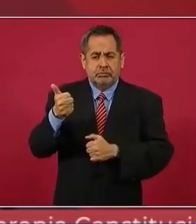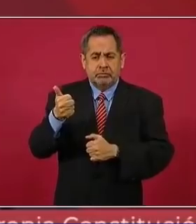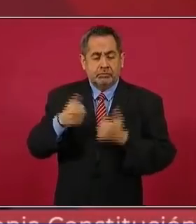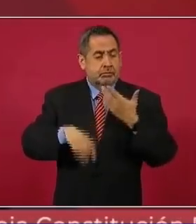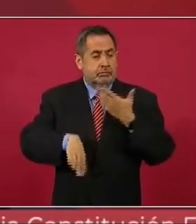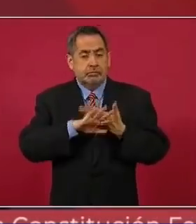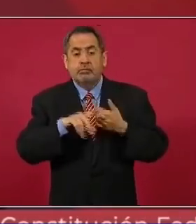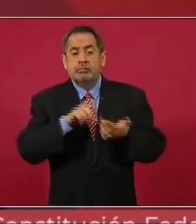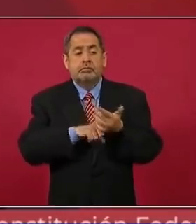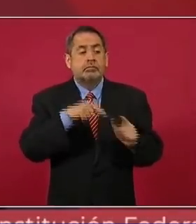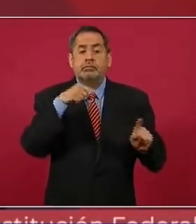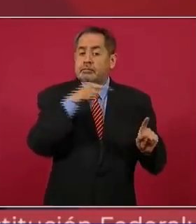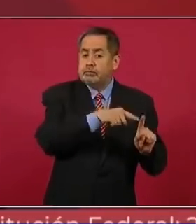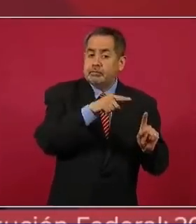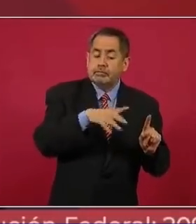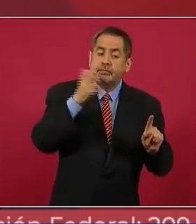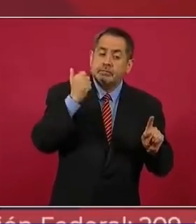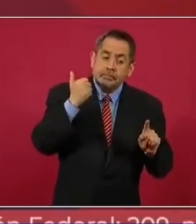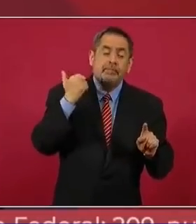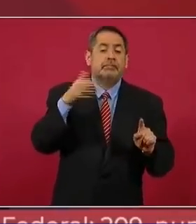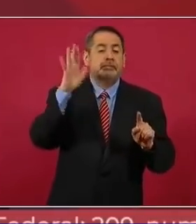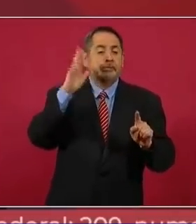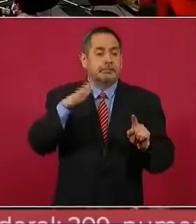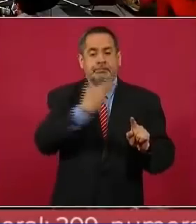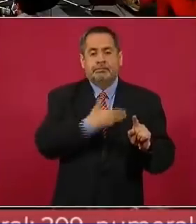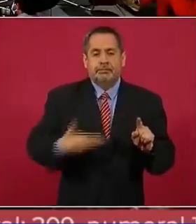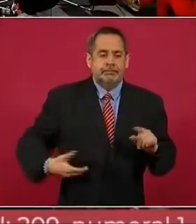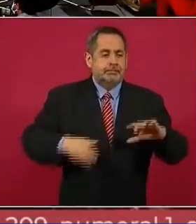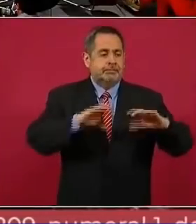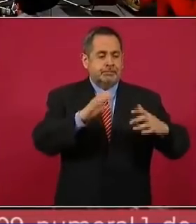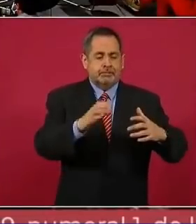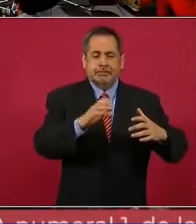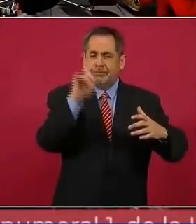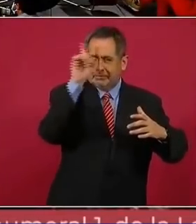Era presidente del Consejo Coordinador Empresarial.